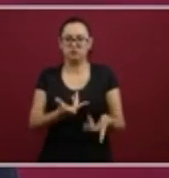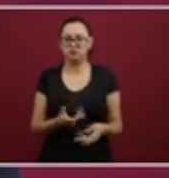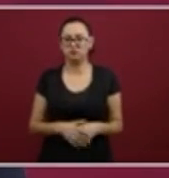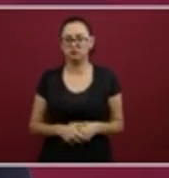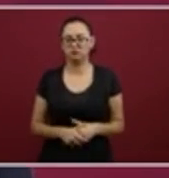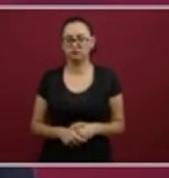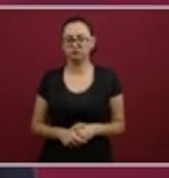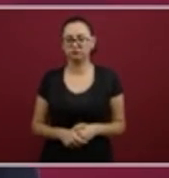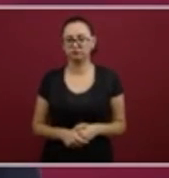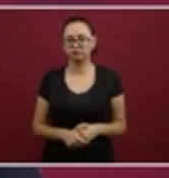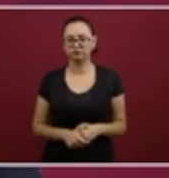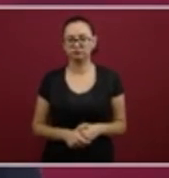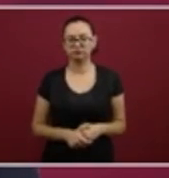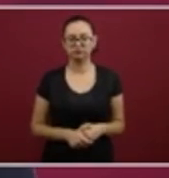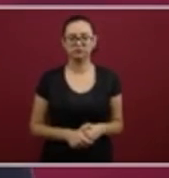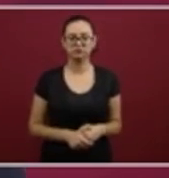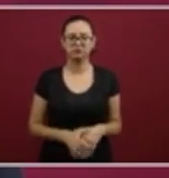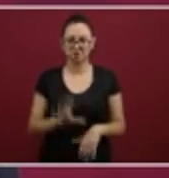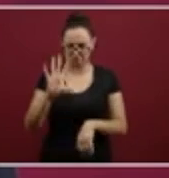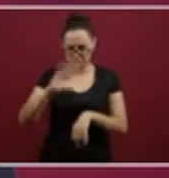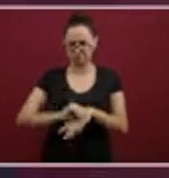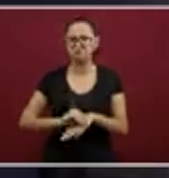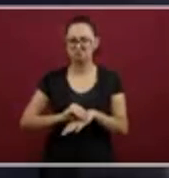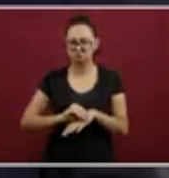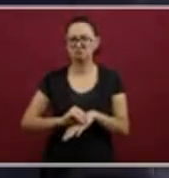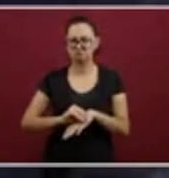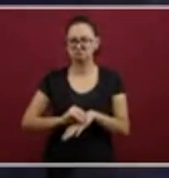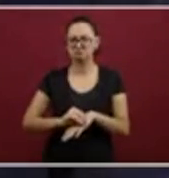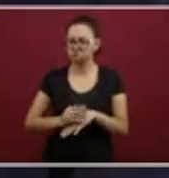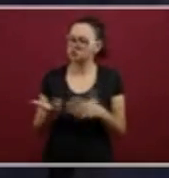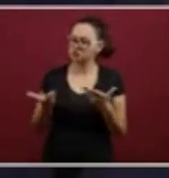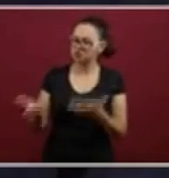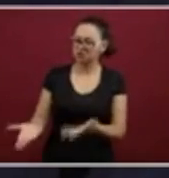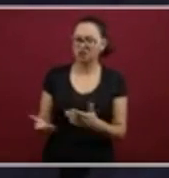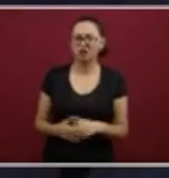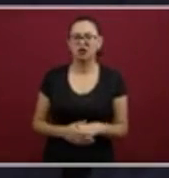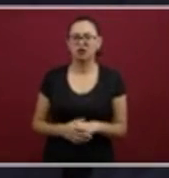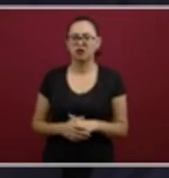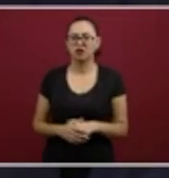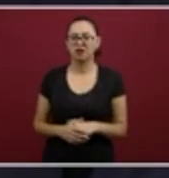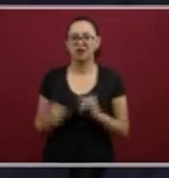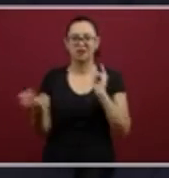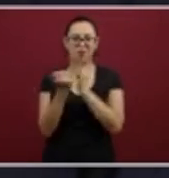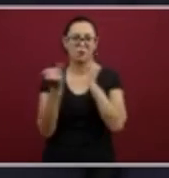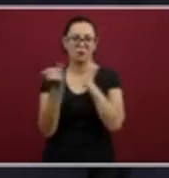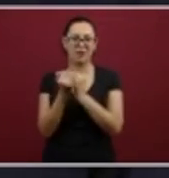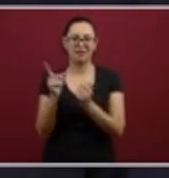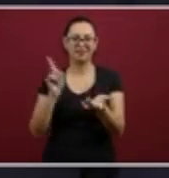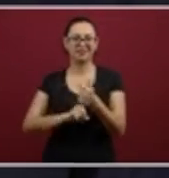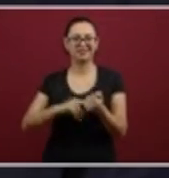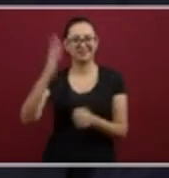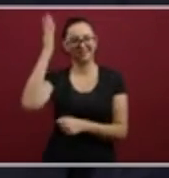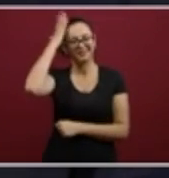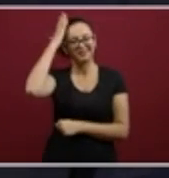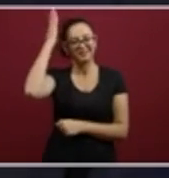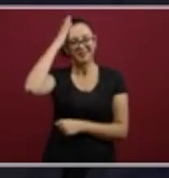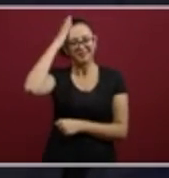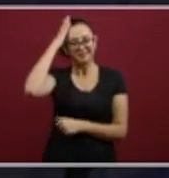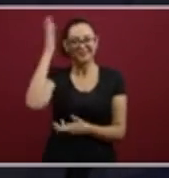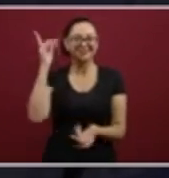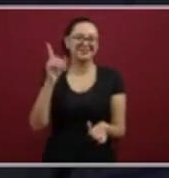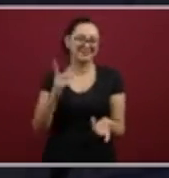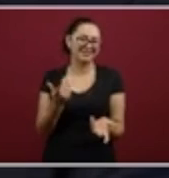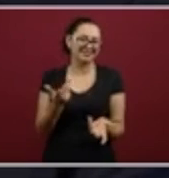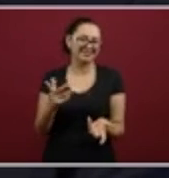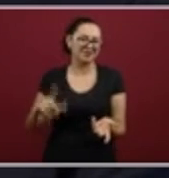No solo lo permitía el gobierno, sino que hasta los dirigentes formaban parte